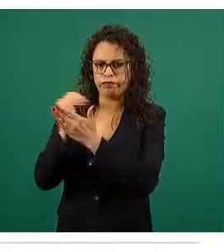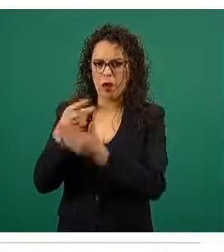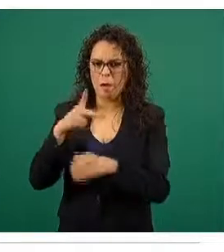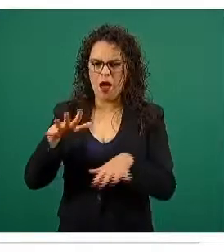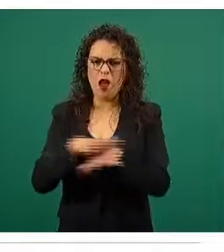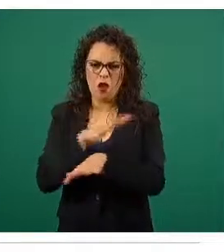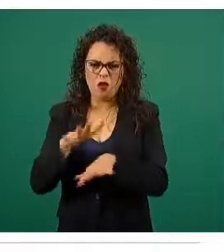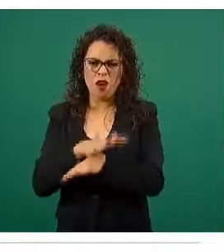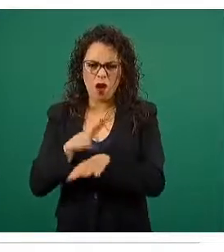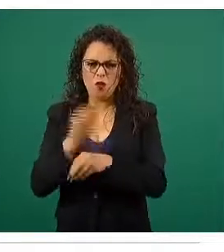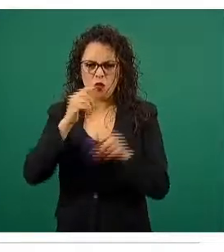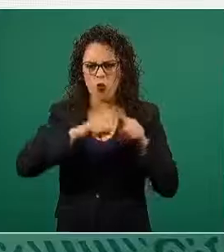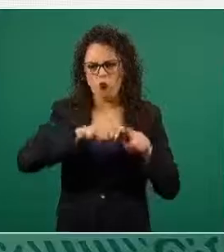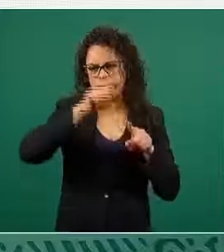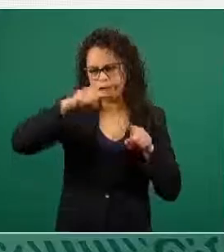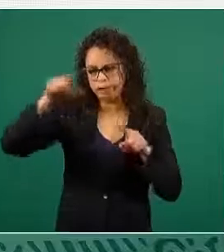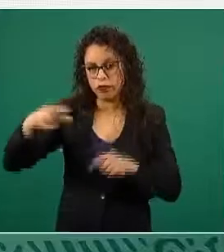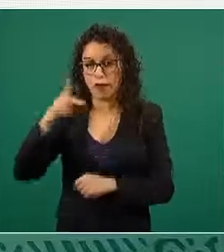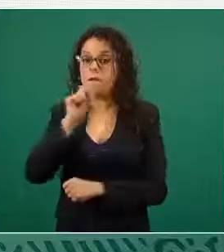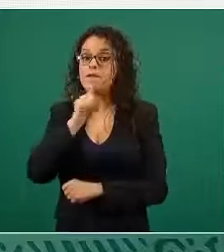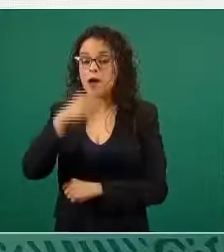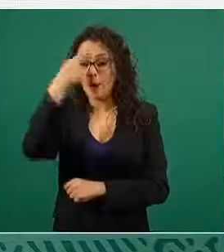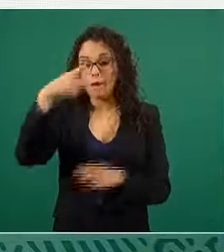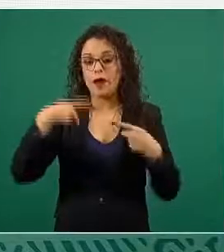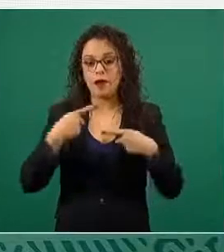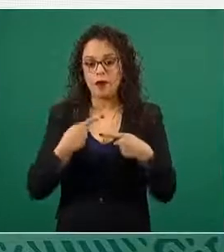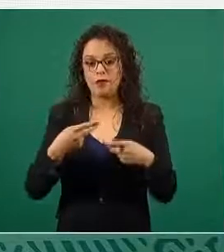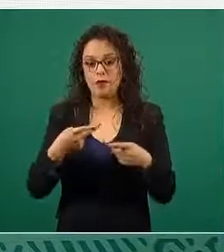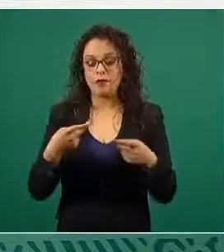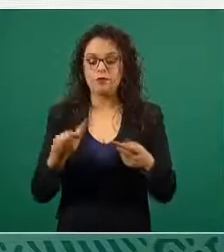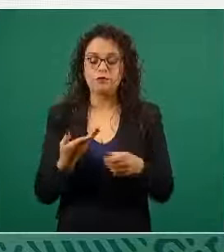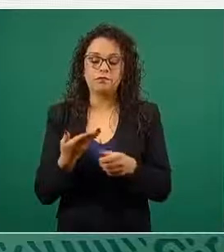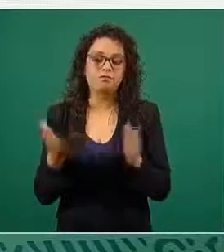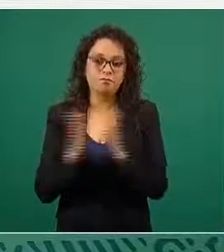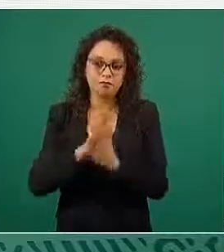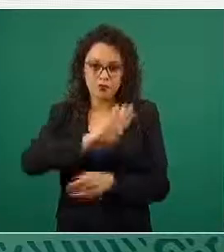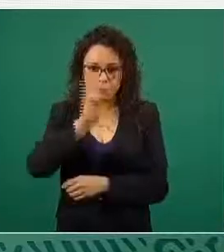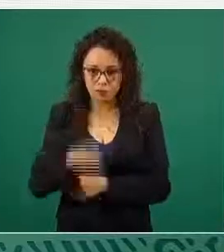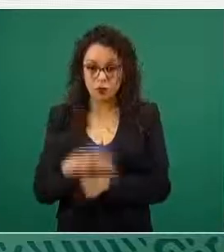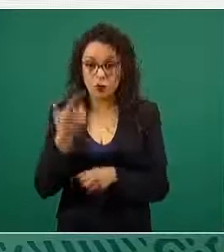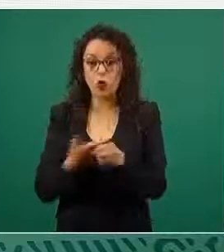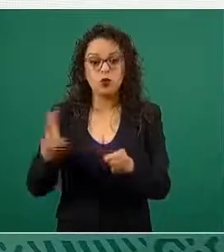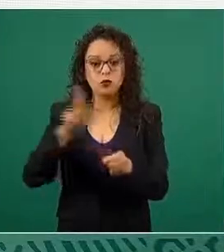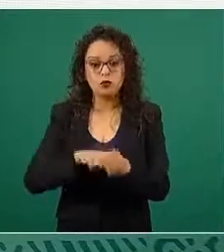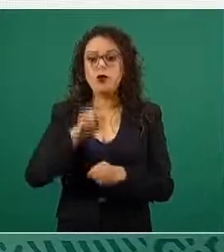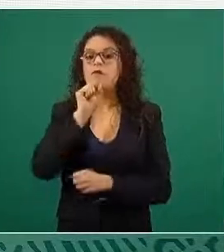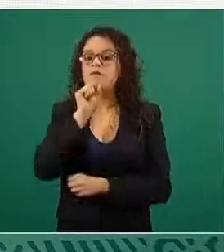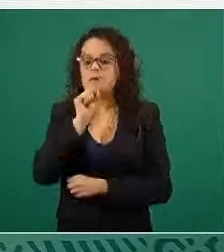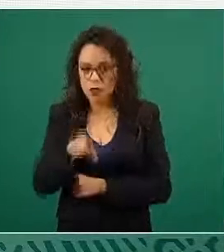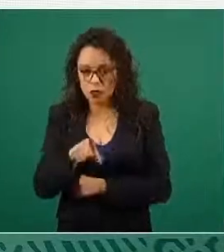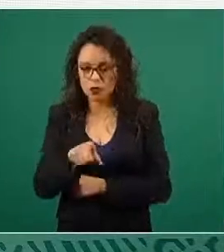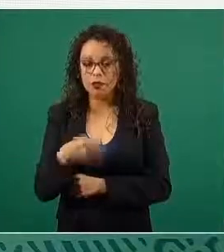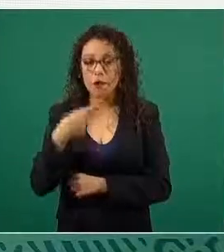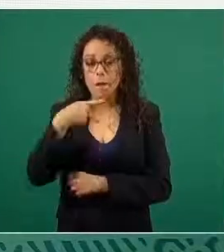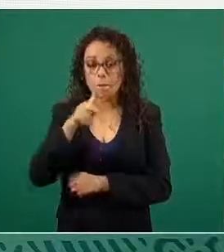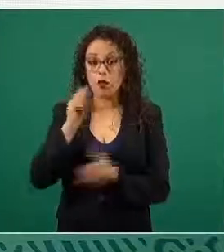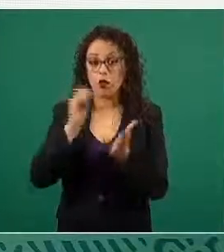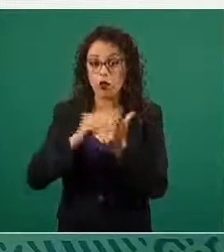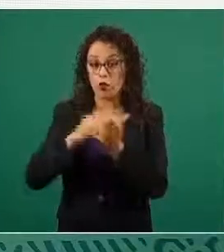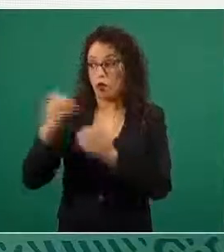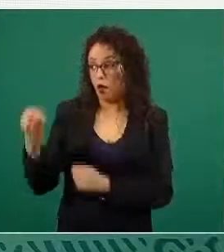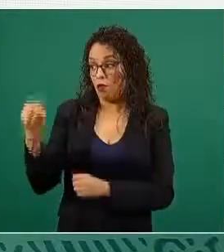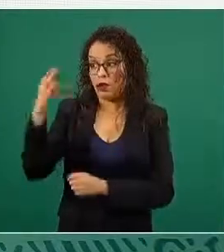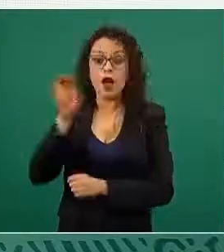lo mismo para las defunciones. La siguiente, hospitalización en fase de ascenso, está todavía en semáforo naranja, pero hay que tener cuidado. La